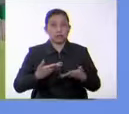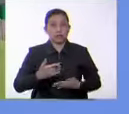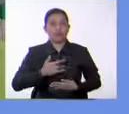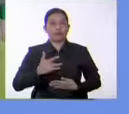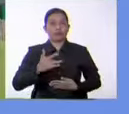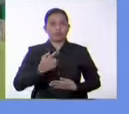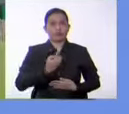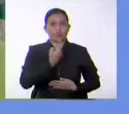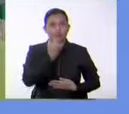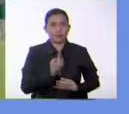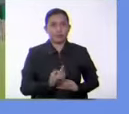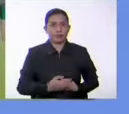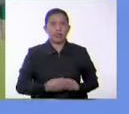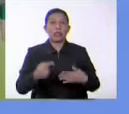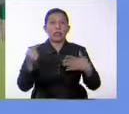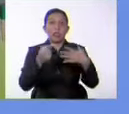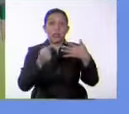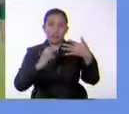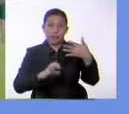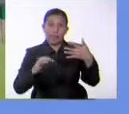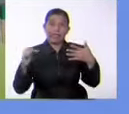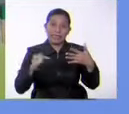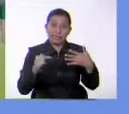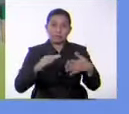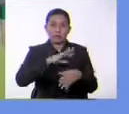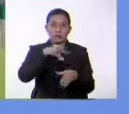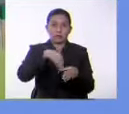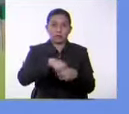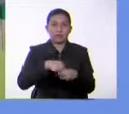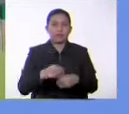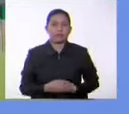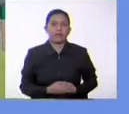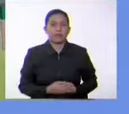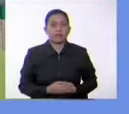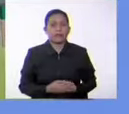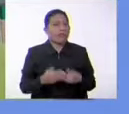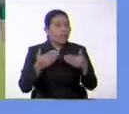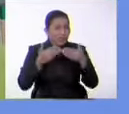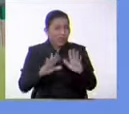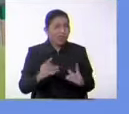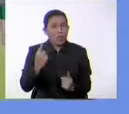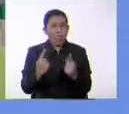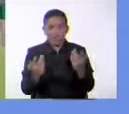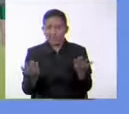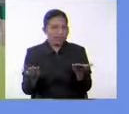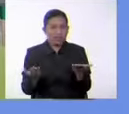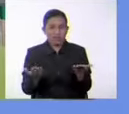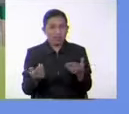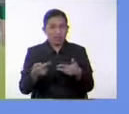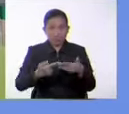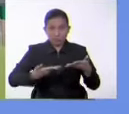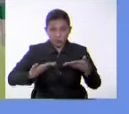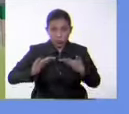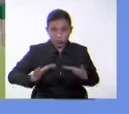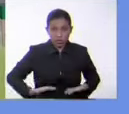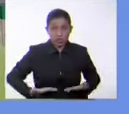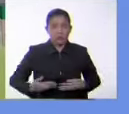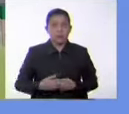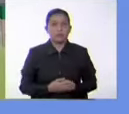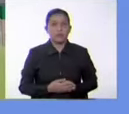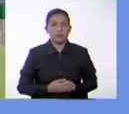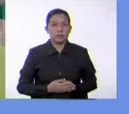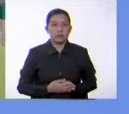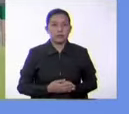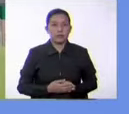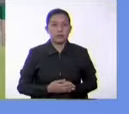reconocidos en la Constitución de la República. La diferencia entonces con los derechos humanos es que los derechos humanos van a estar